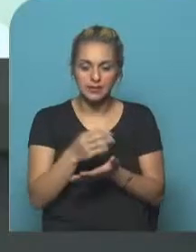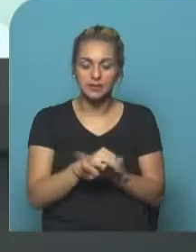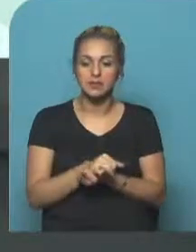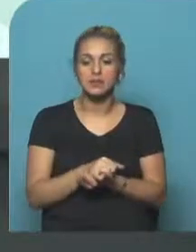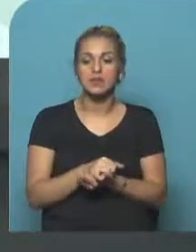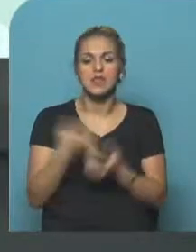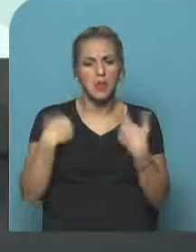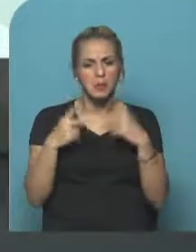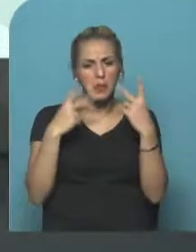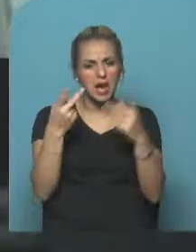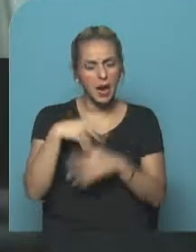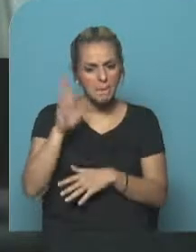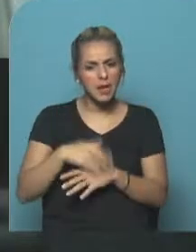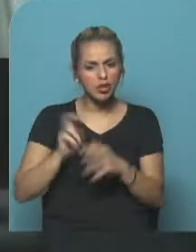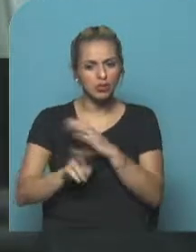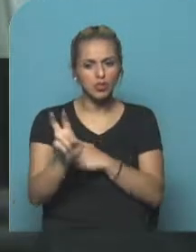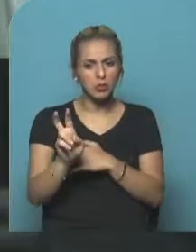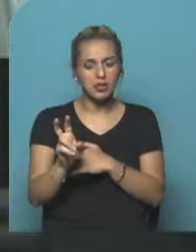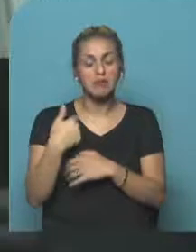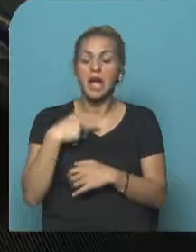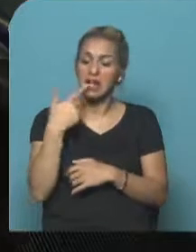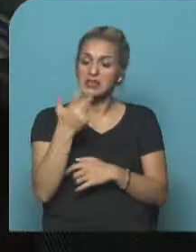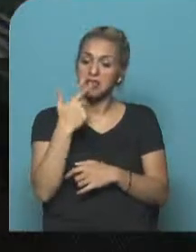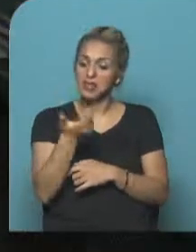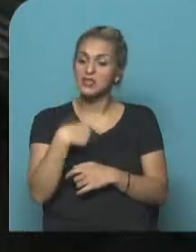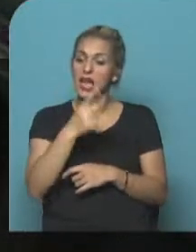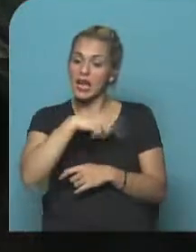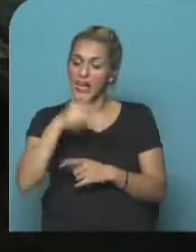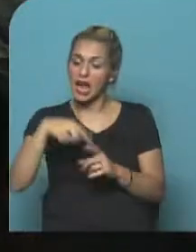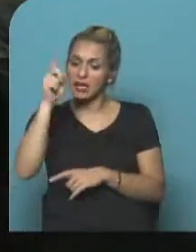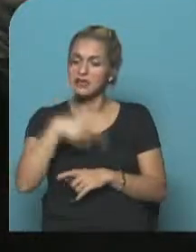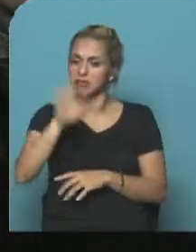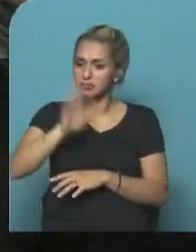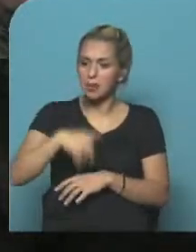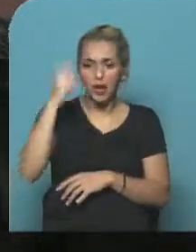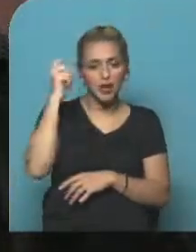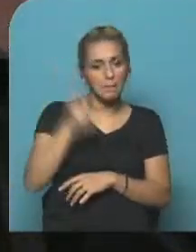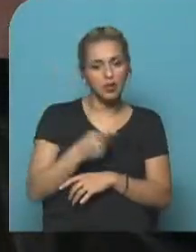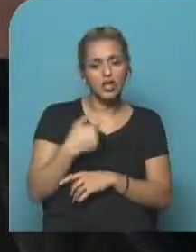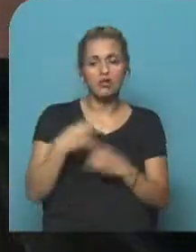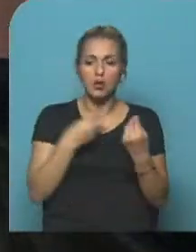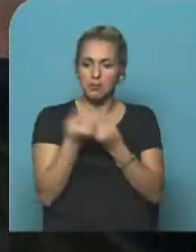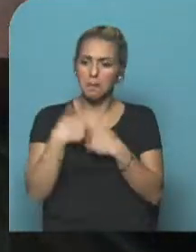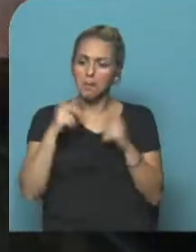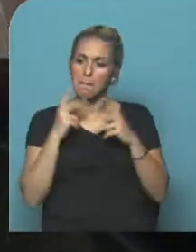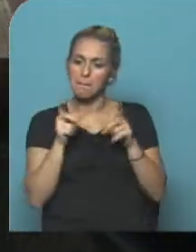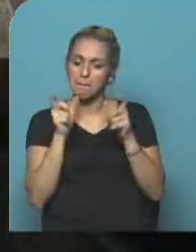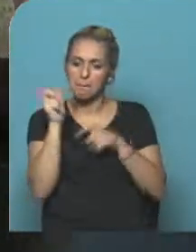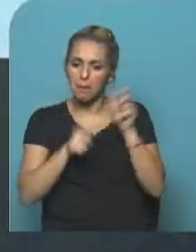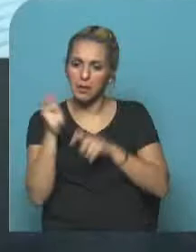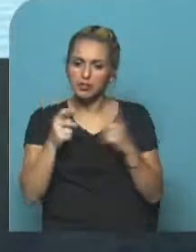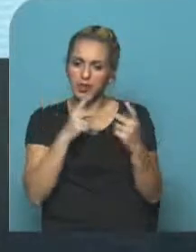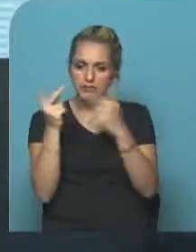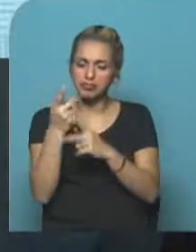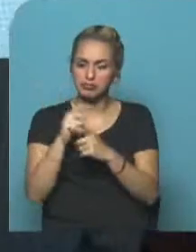Se viaja menos en subtes. Según un estudio, cayó un 10% la cantidad de pasajeros desde que el servicio se traspasó